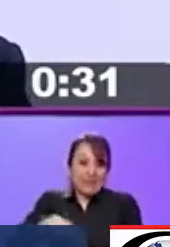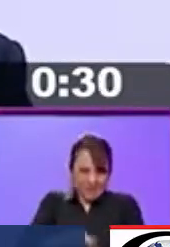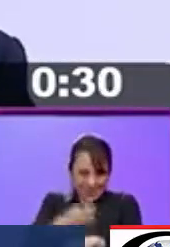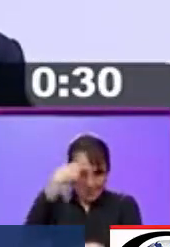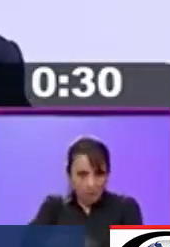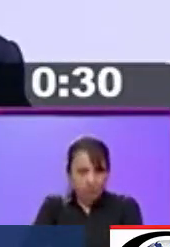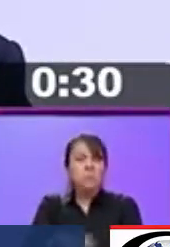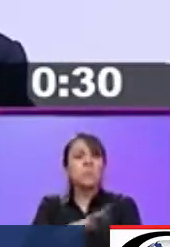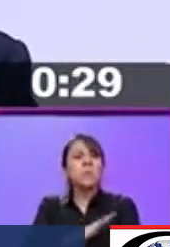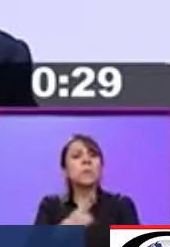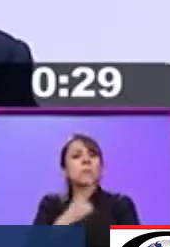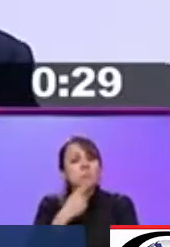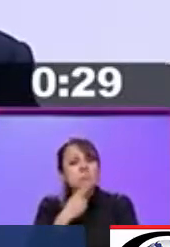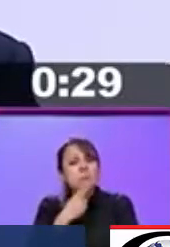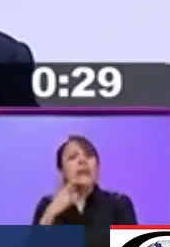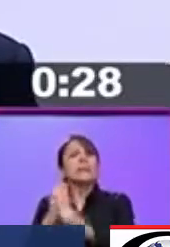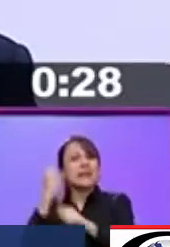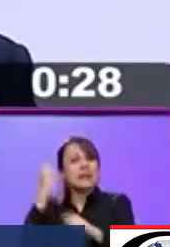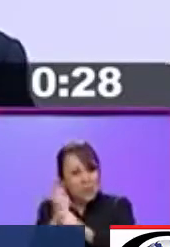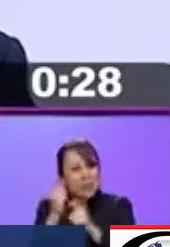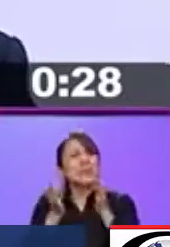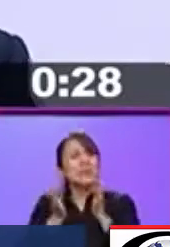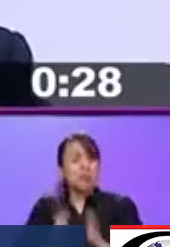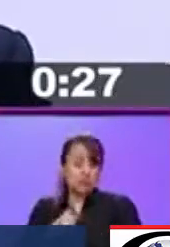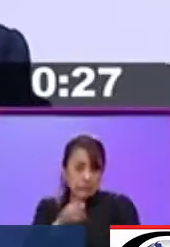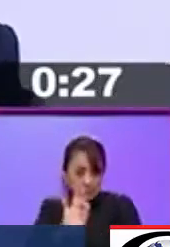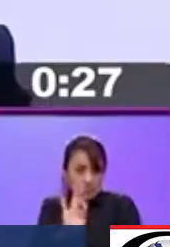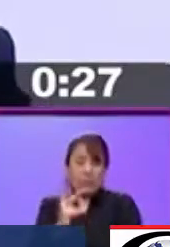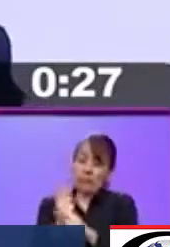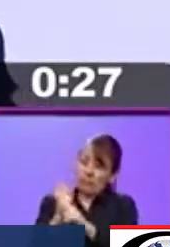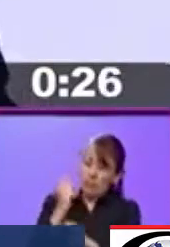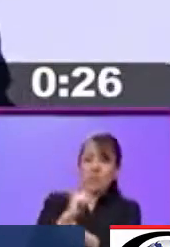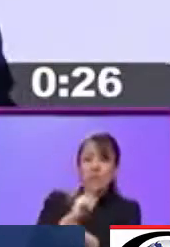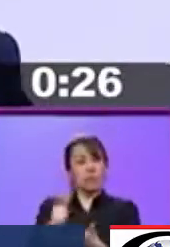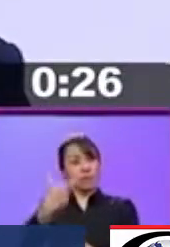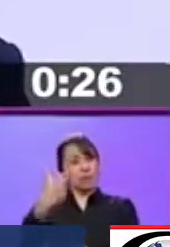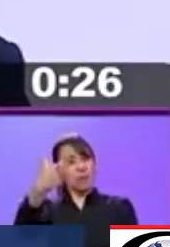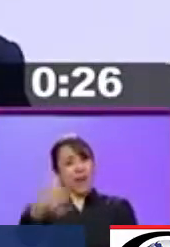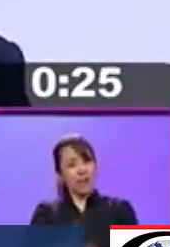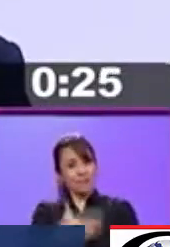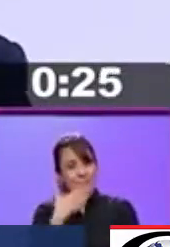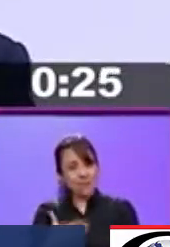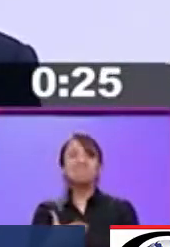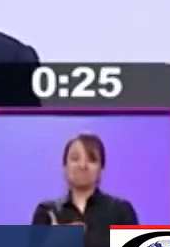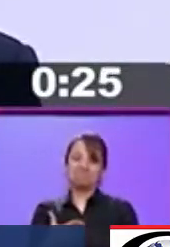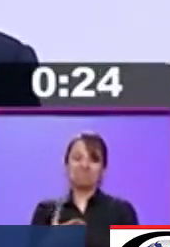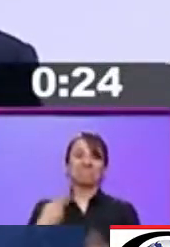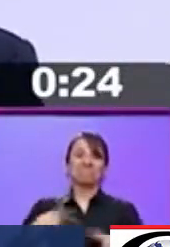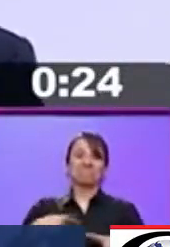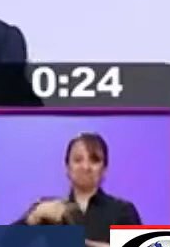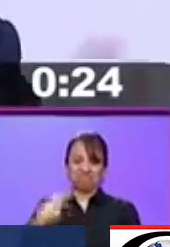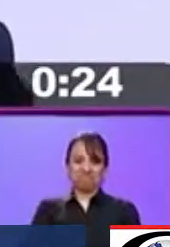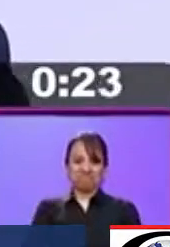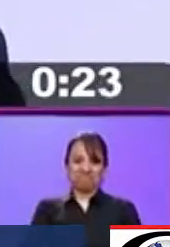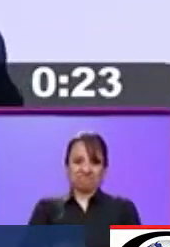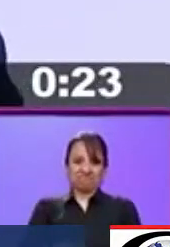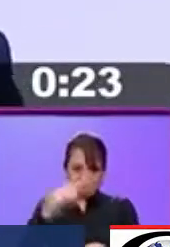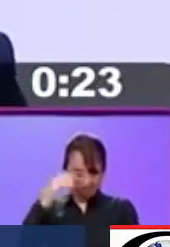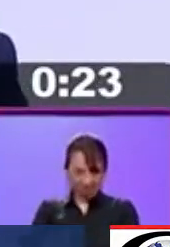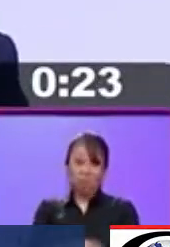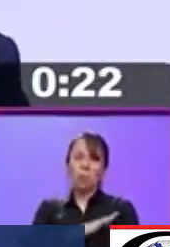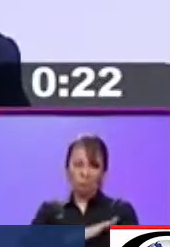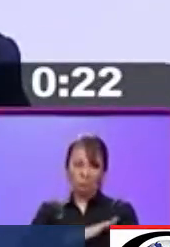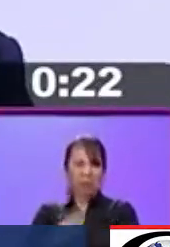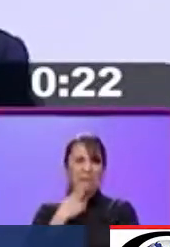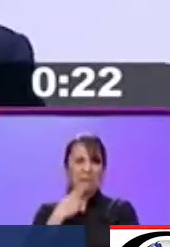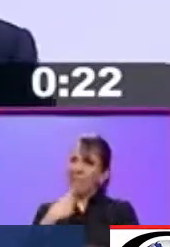cola que me pisen, yo ya le he ganado a los del Mazo, yo ya les he ganado, hemos sacado adelante cuando hemos estado al frente de tareas, las